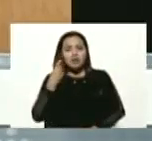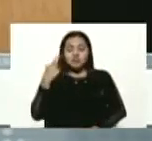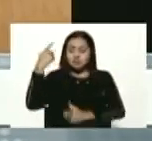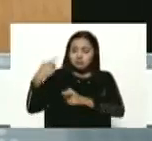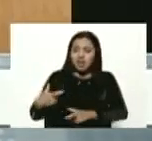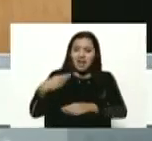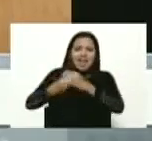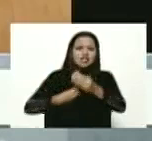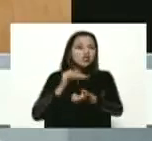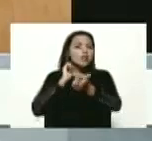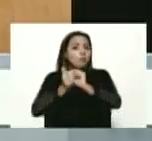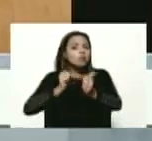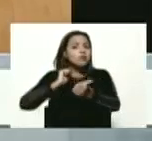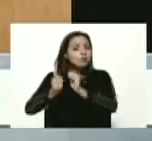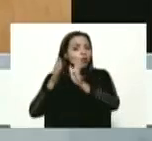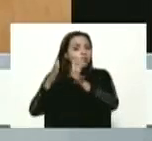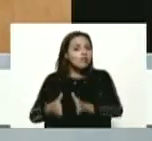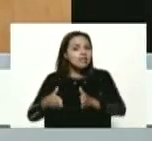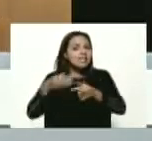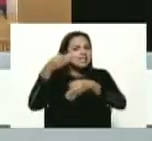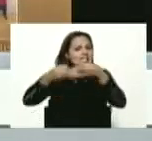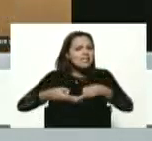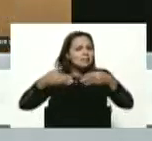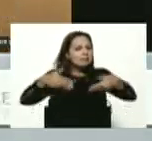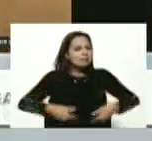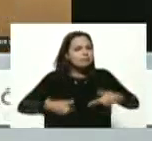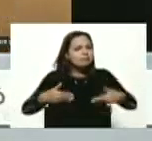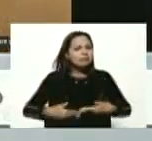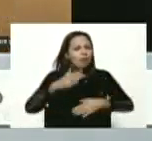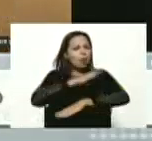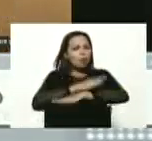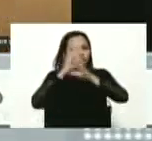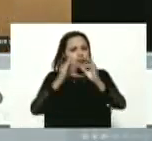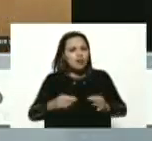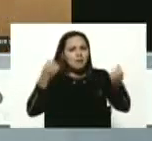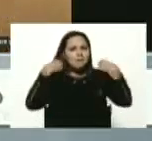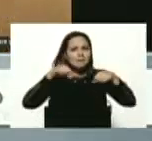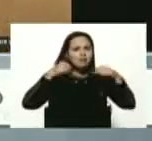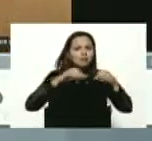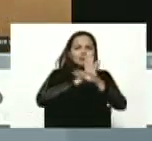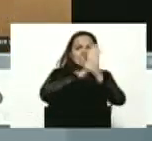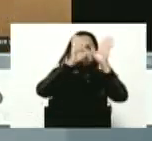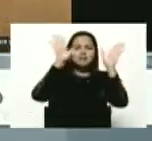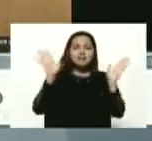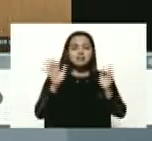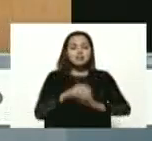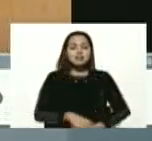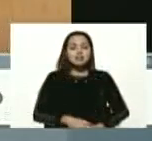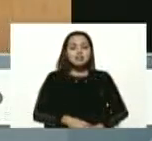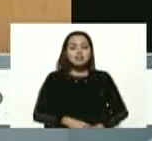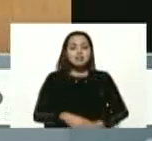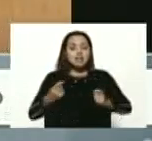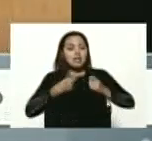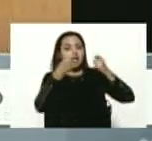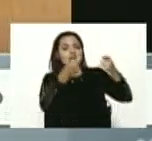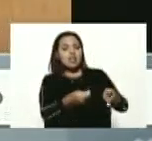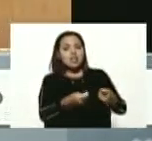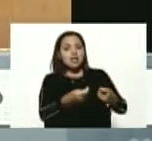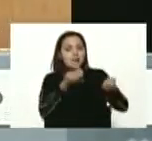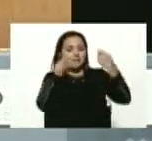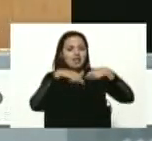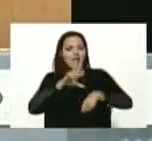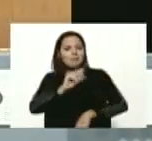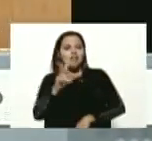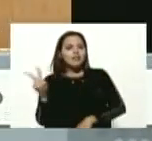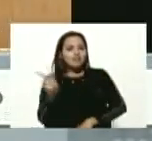es deporte, deporte, perseverancia, disciplina, ejercicios en la madrugada, y que le regale una medalla de plata a